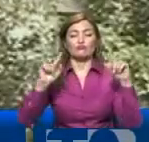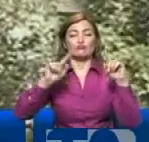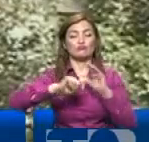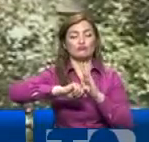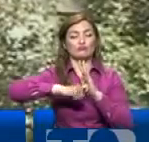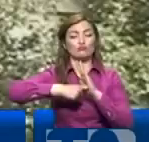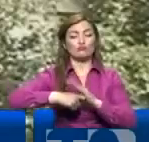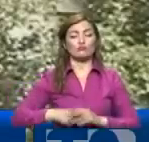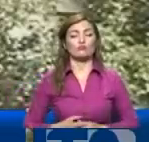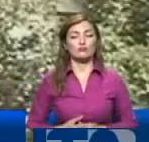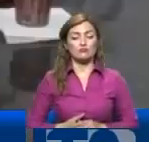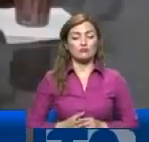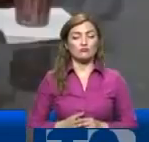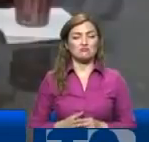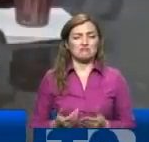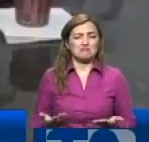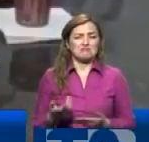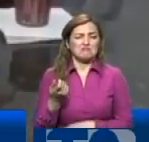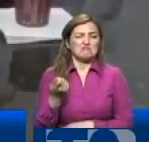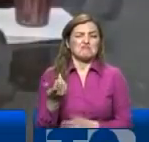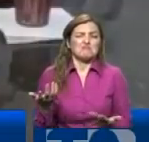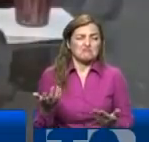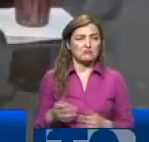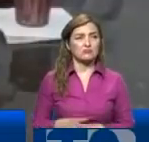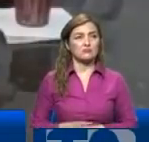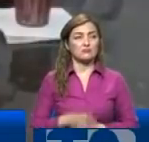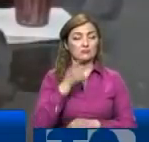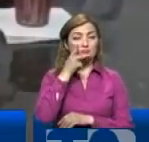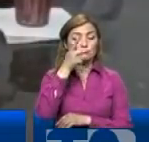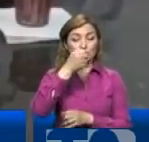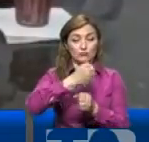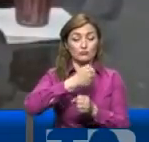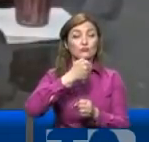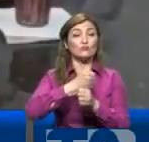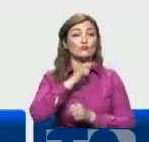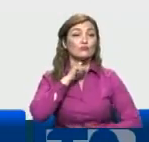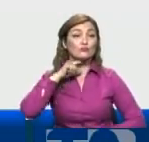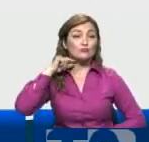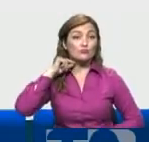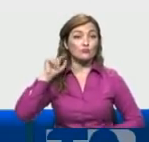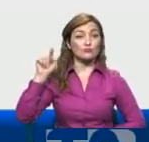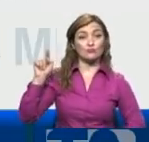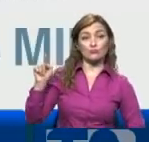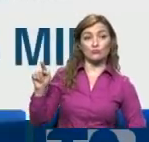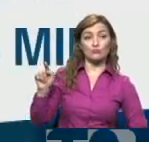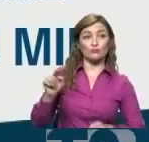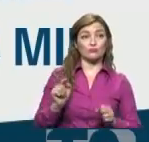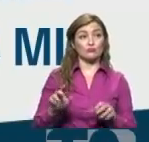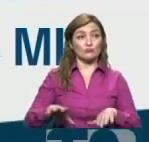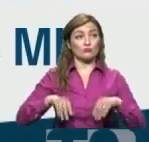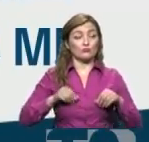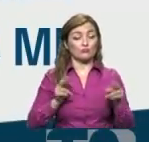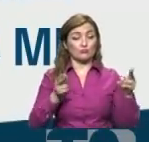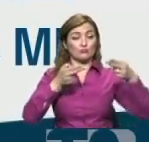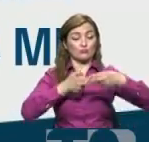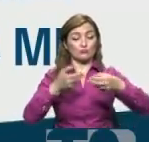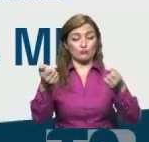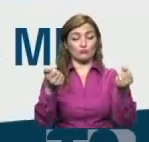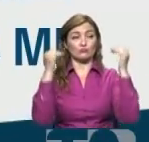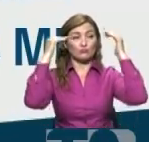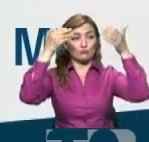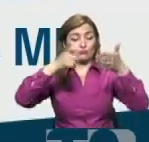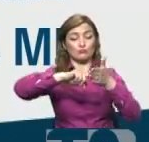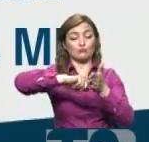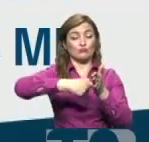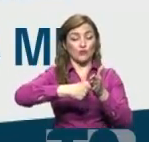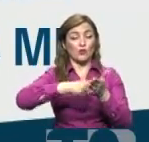la Contraloría. Sobre todo luego de que se hiciera público que durante sus labores como sacerdote aceptó un departamento, un camión y pólizas